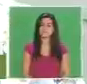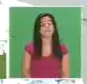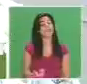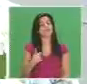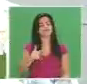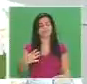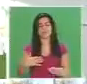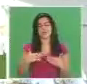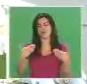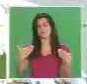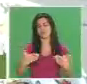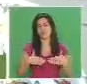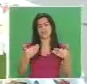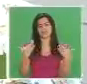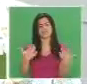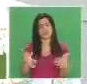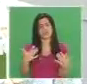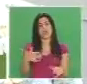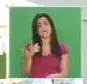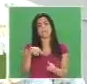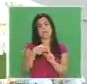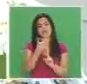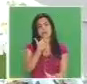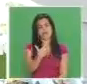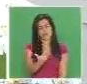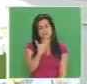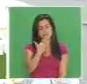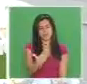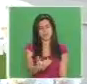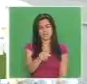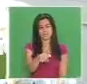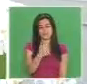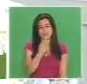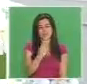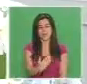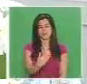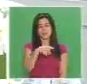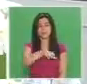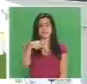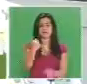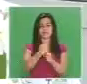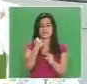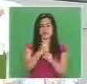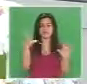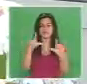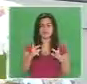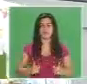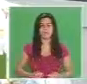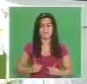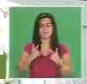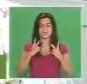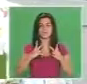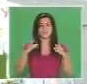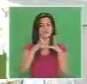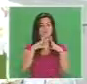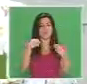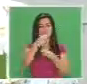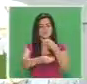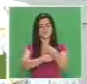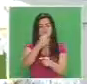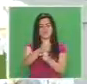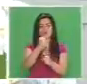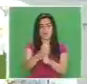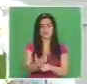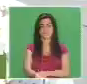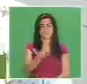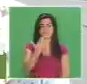muy contenta y satisfecha y agradecida por el personal de Vive que está haciendo esta obra tan